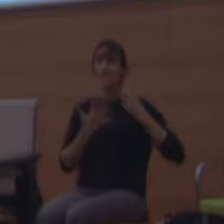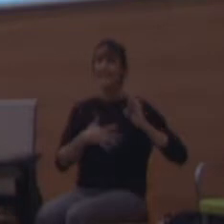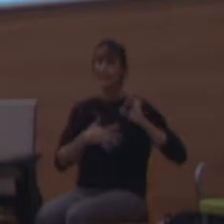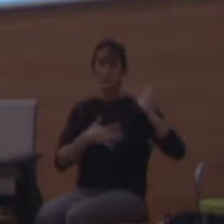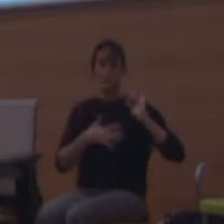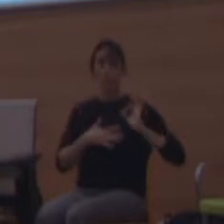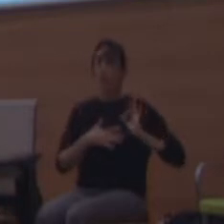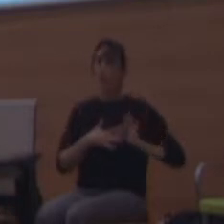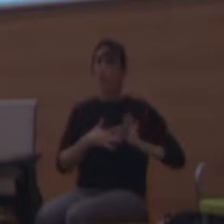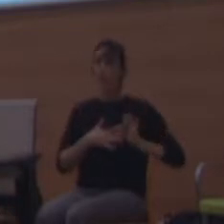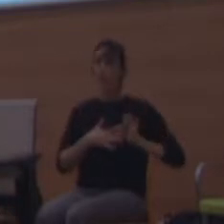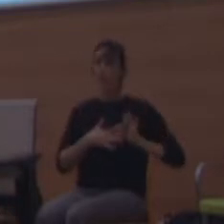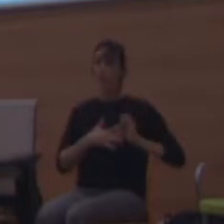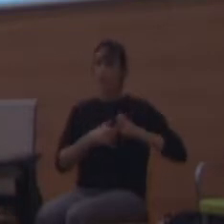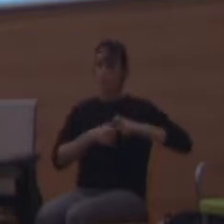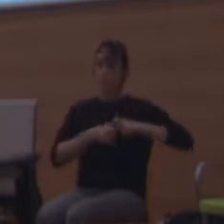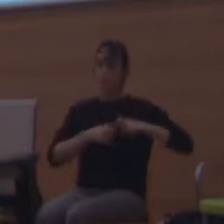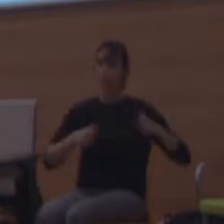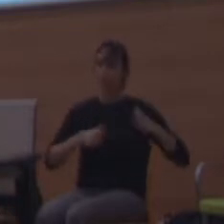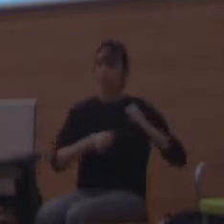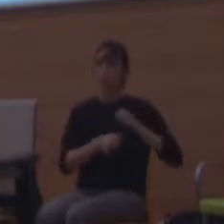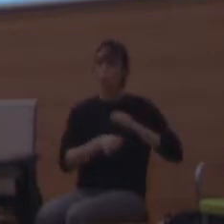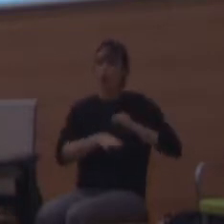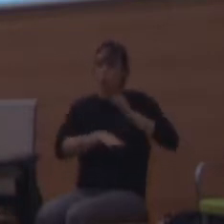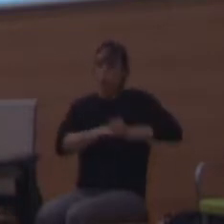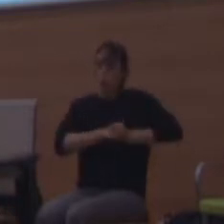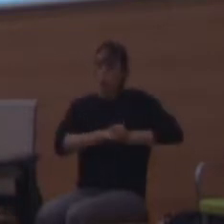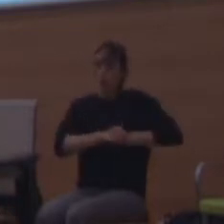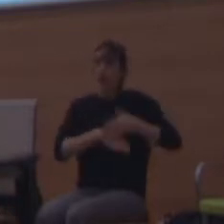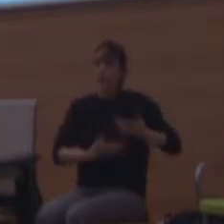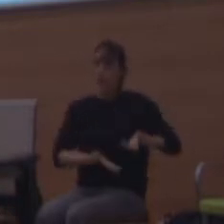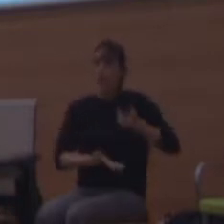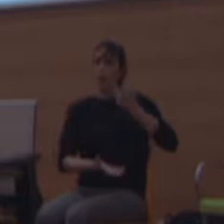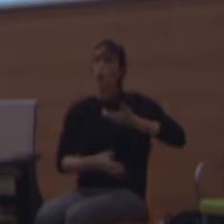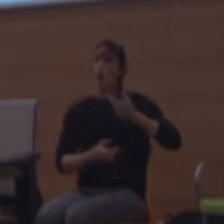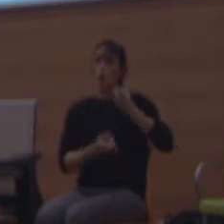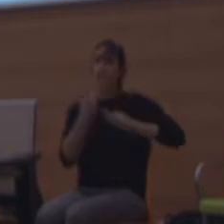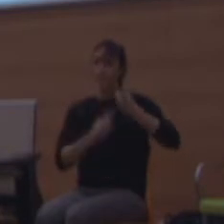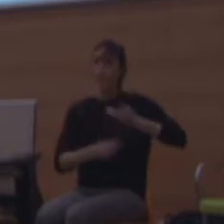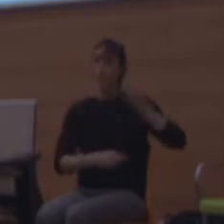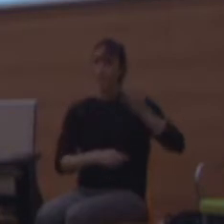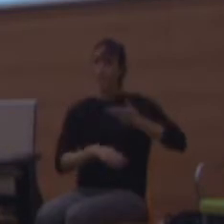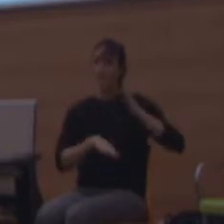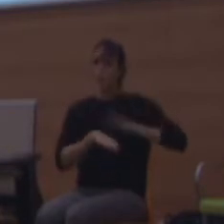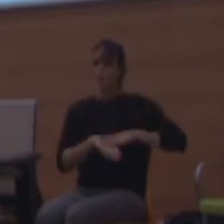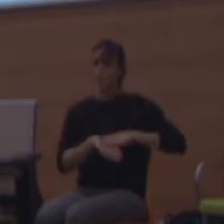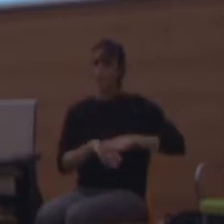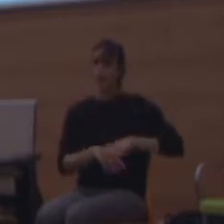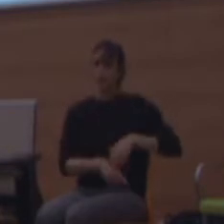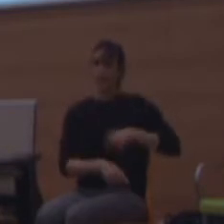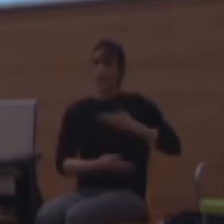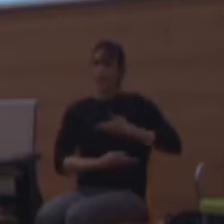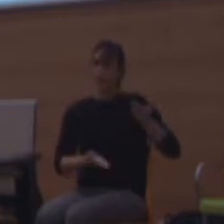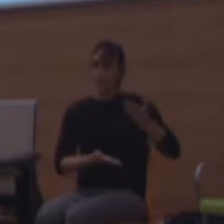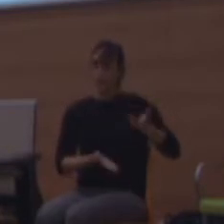decir, son cifras tan elevadas como para hacerlas caso. Que el 85% de todas